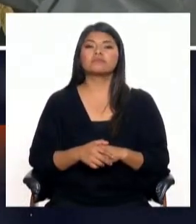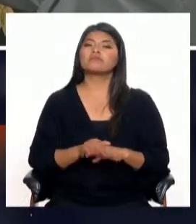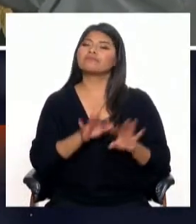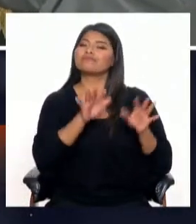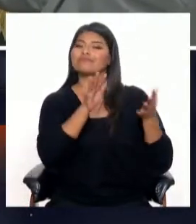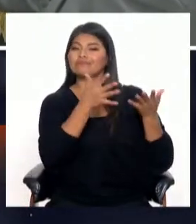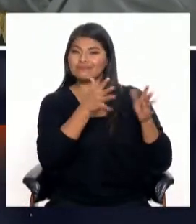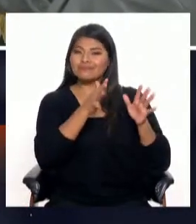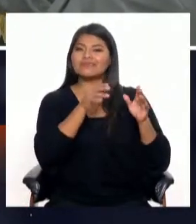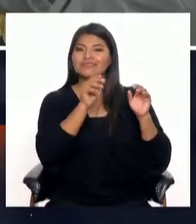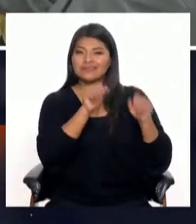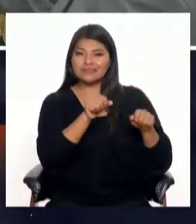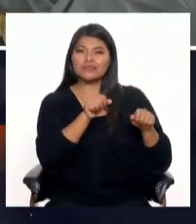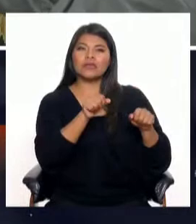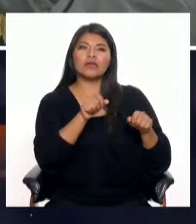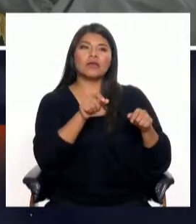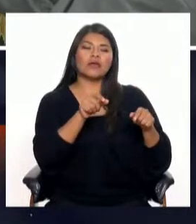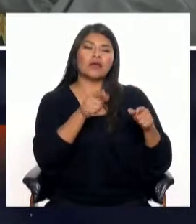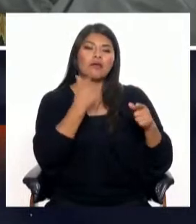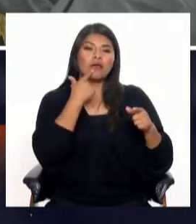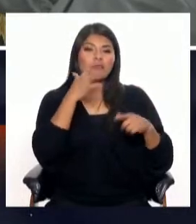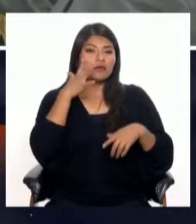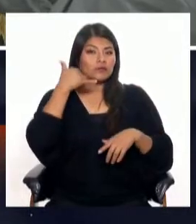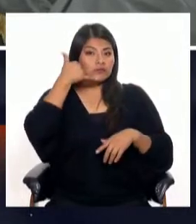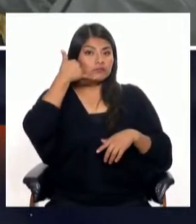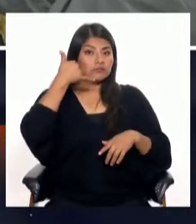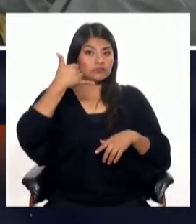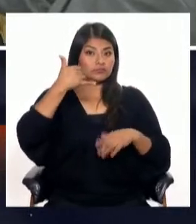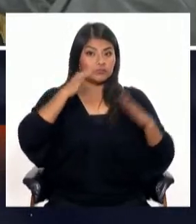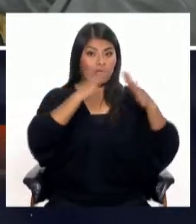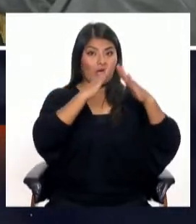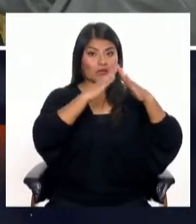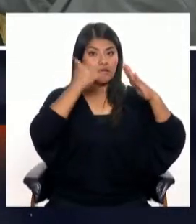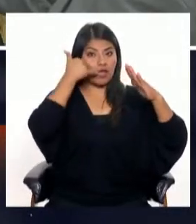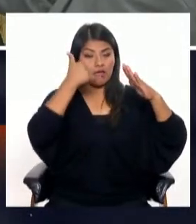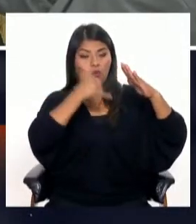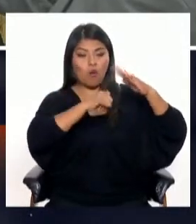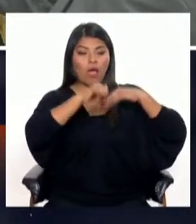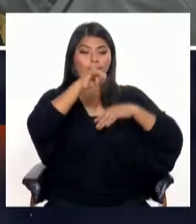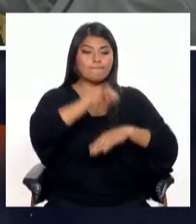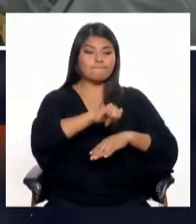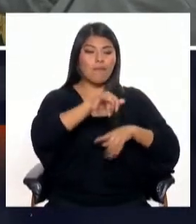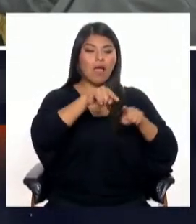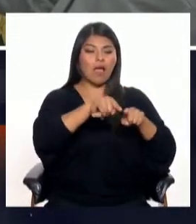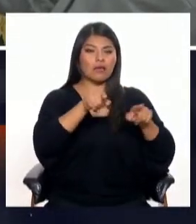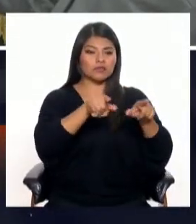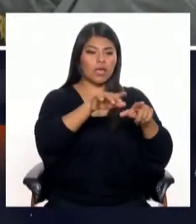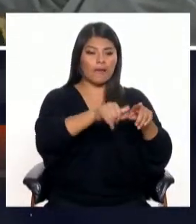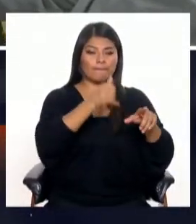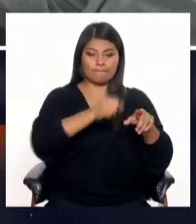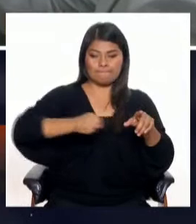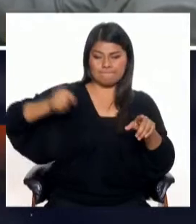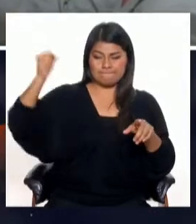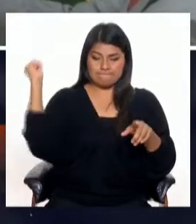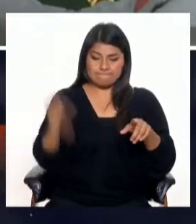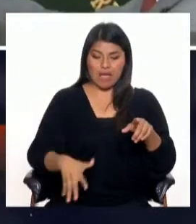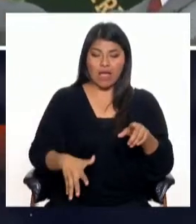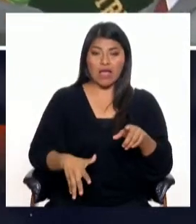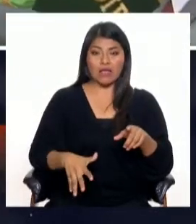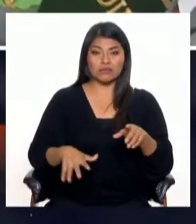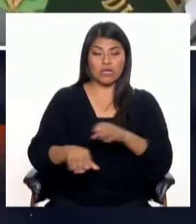respecto. Efectivamente, uno de los móviles que estaban en el inmueble fue cogido y fue lanzado al piso para destruirlo,